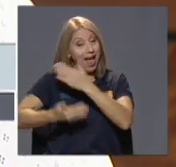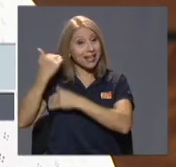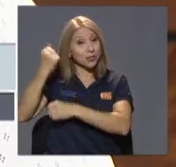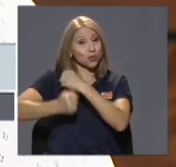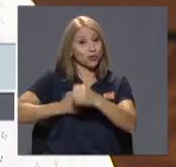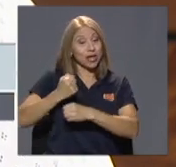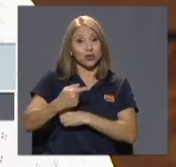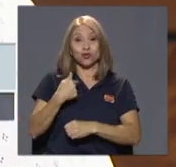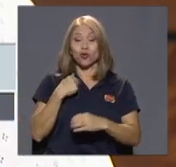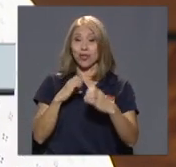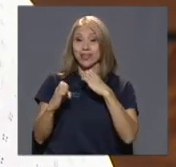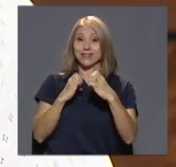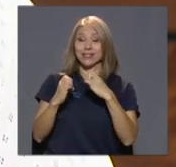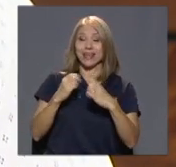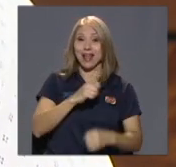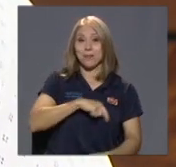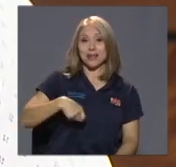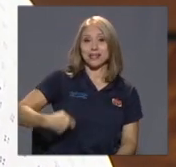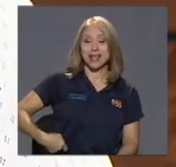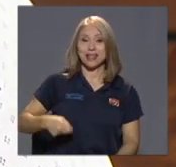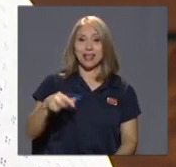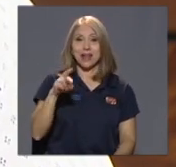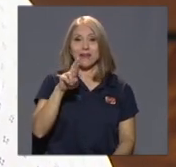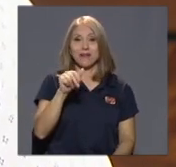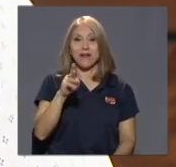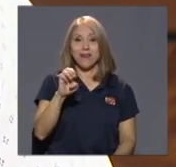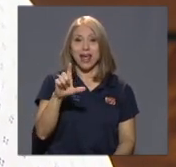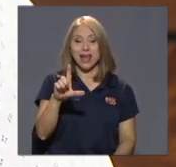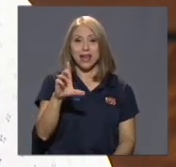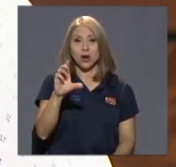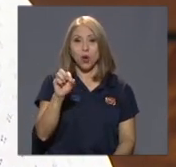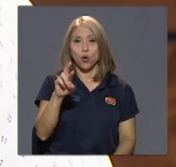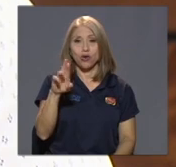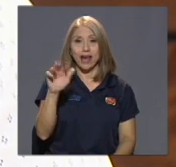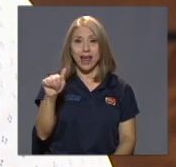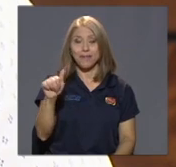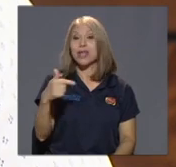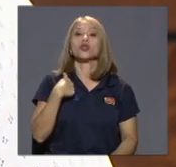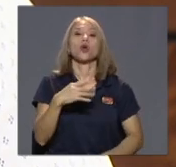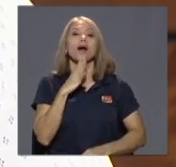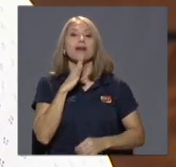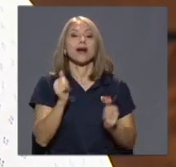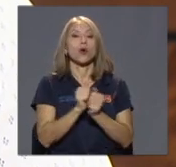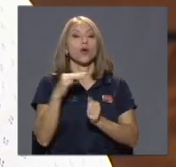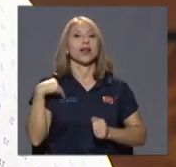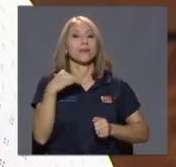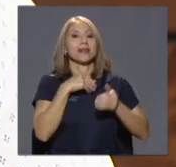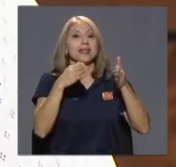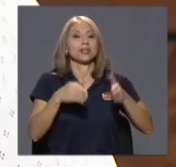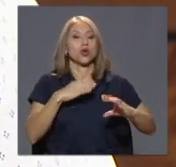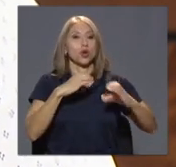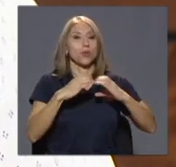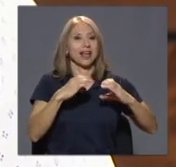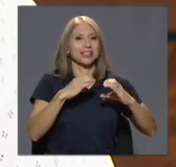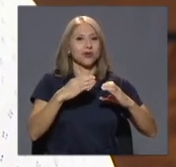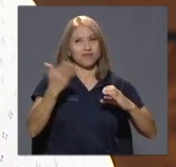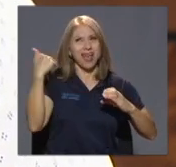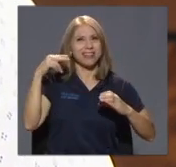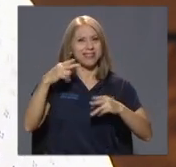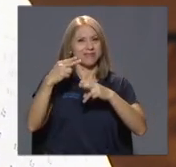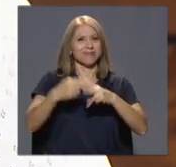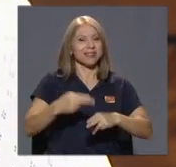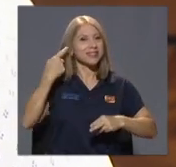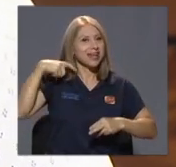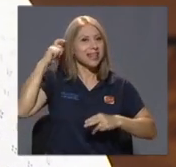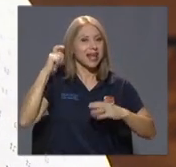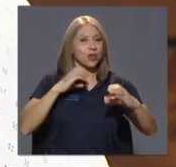Correa, y conversaba con su ministro de comunicación, que tiene rango de secretario de comunicación en aquel entonces, y me